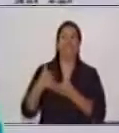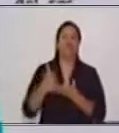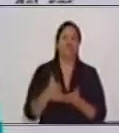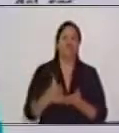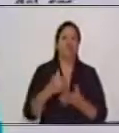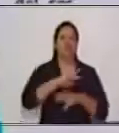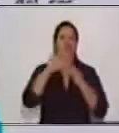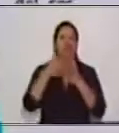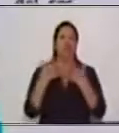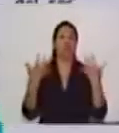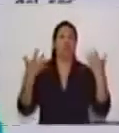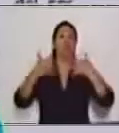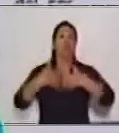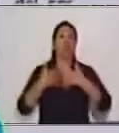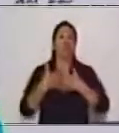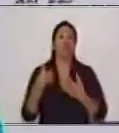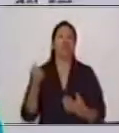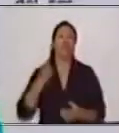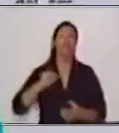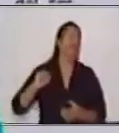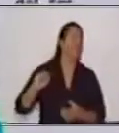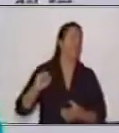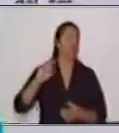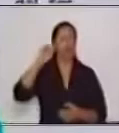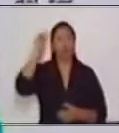también por parte de los gobiernos.